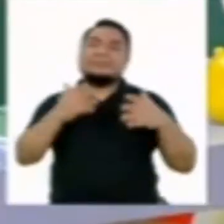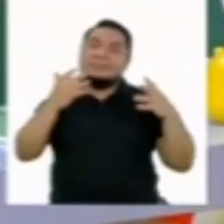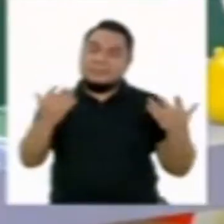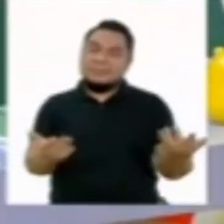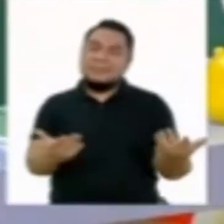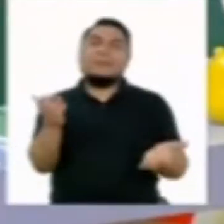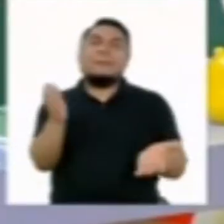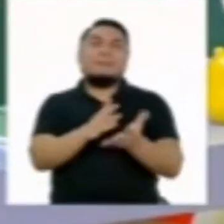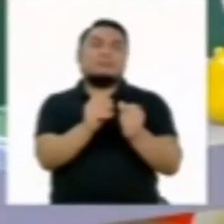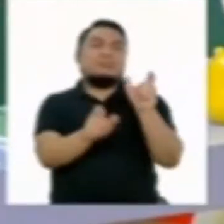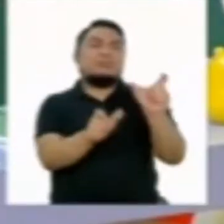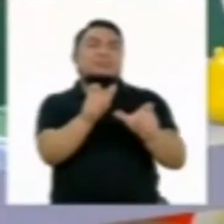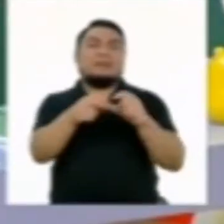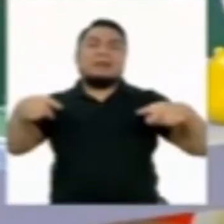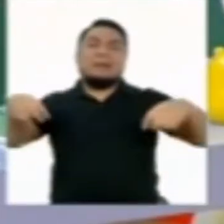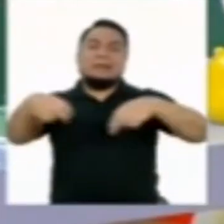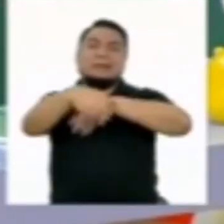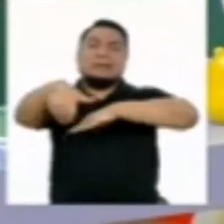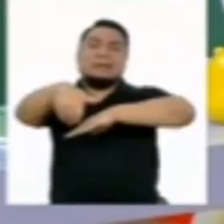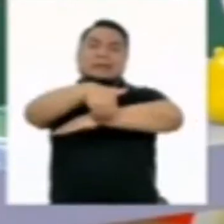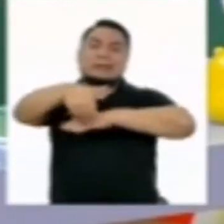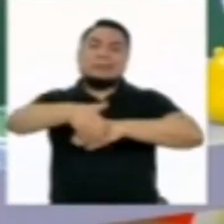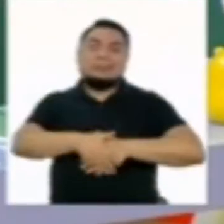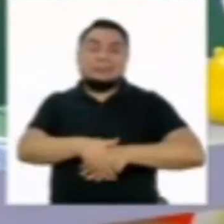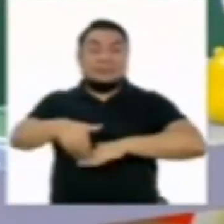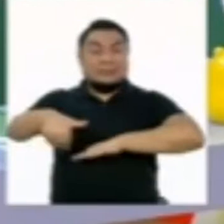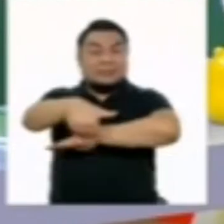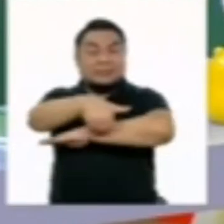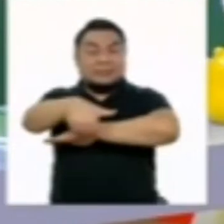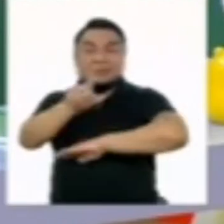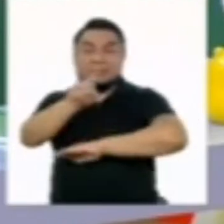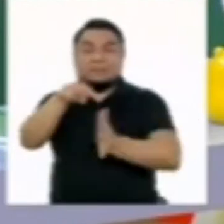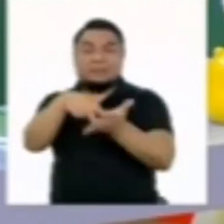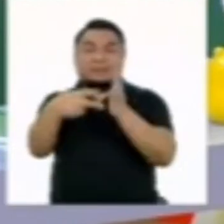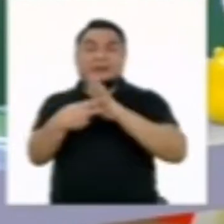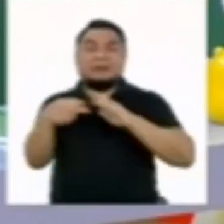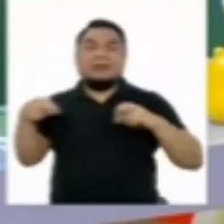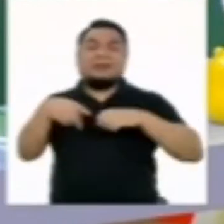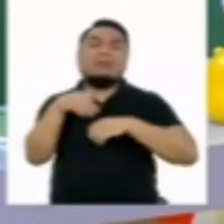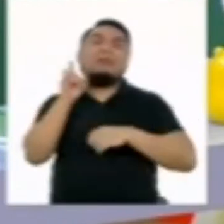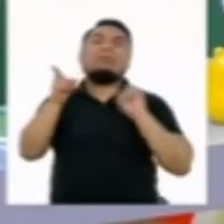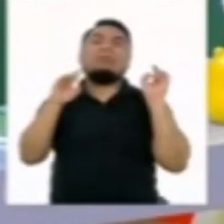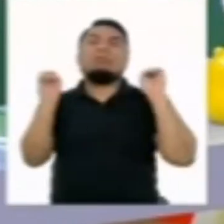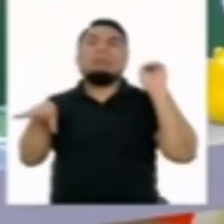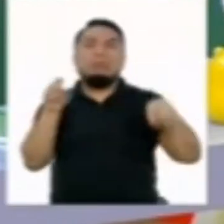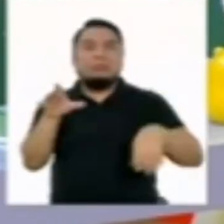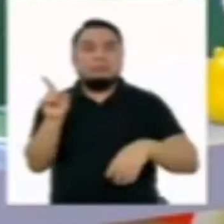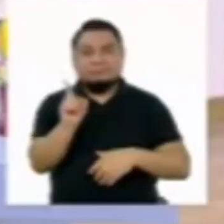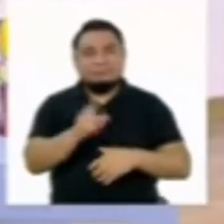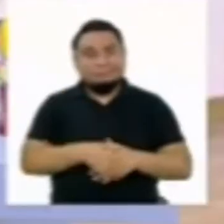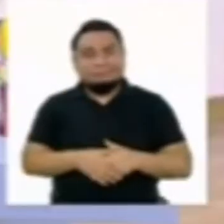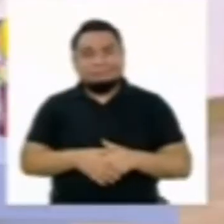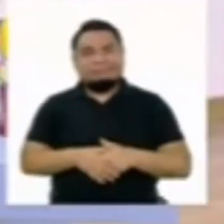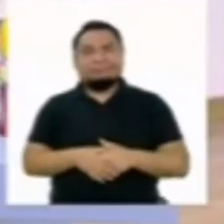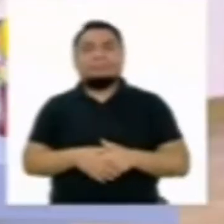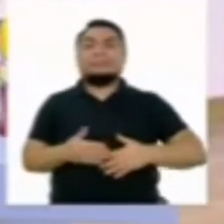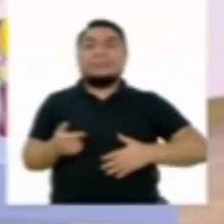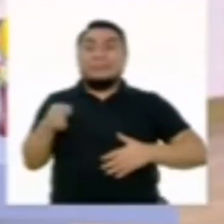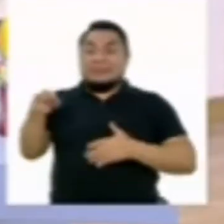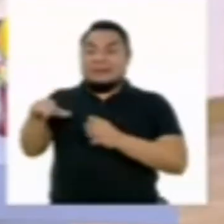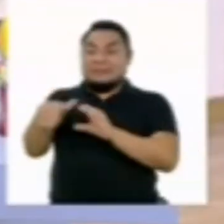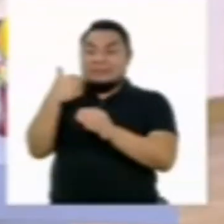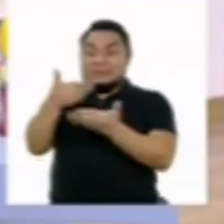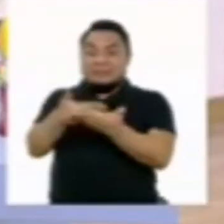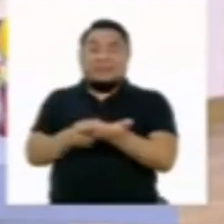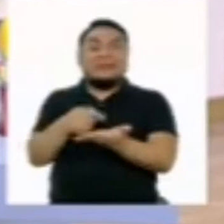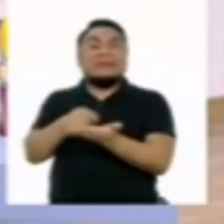Obviamente ahora hay más gente en la calle, pero estar en la calle no significa tratar a la calle con descuido. Me acaba de